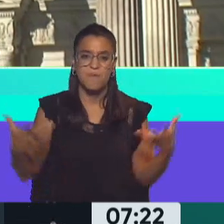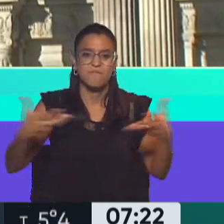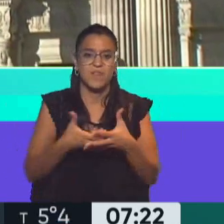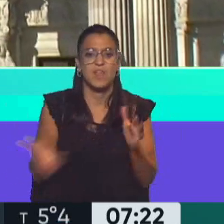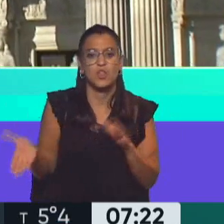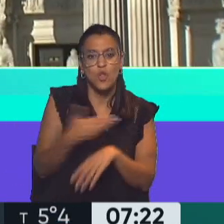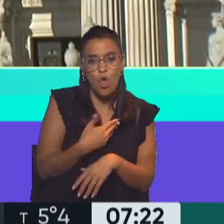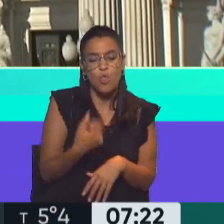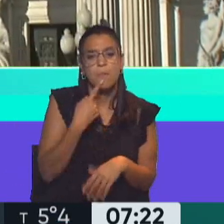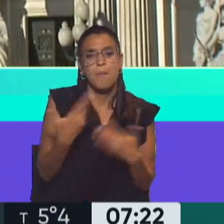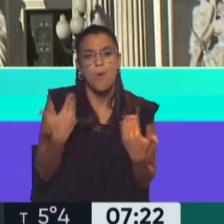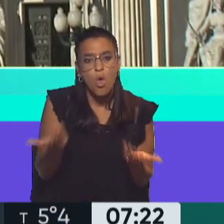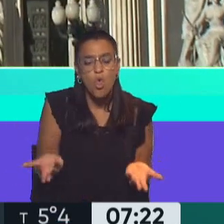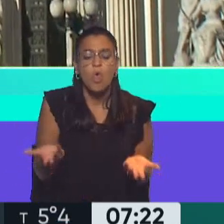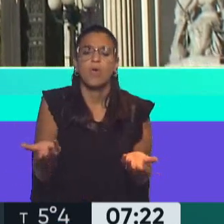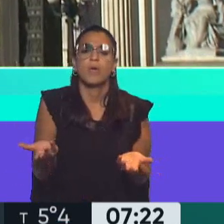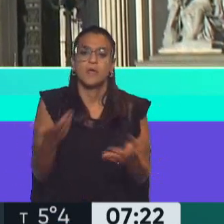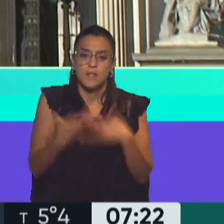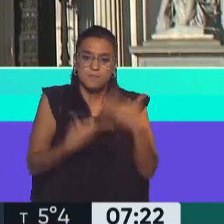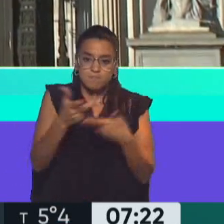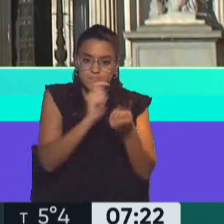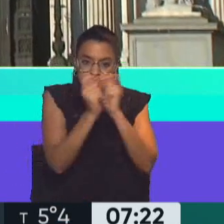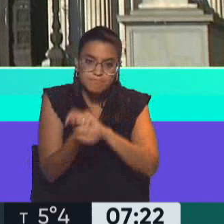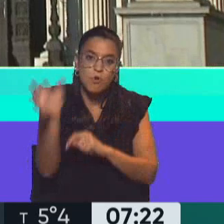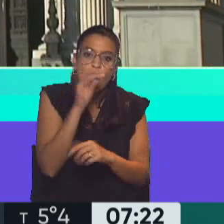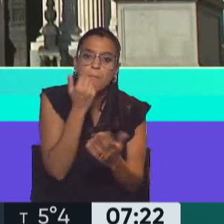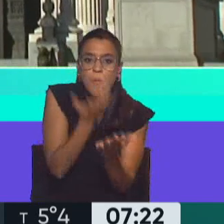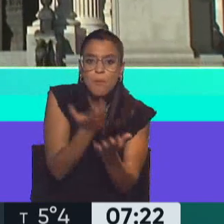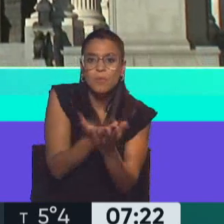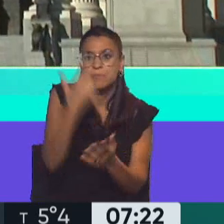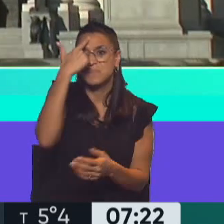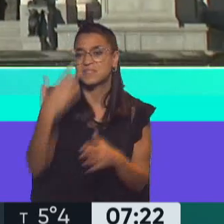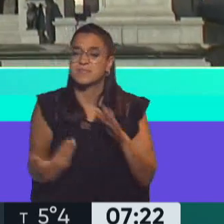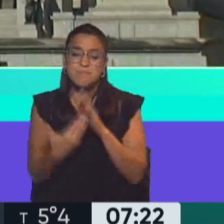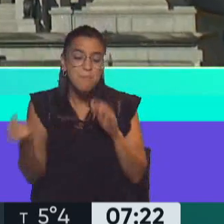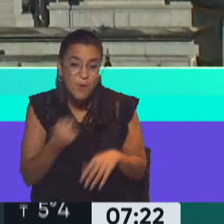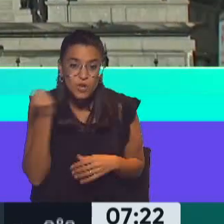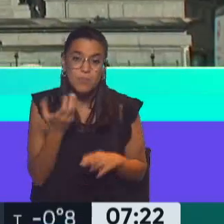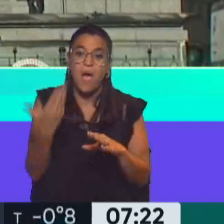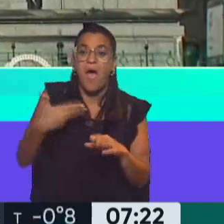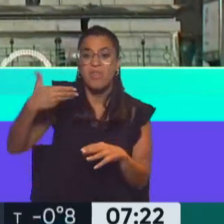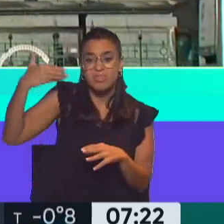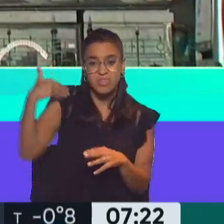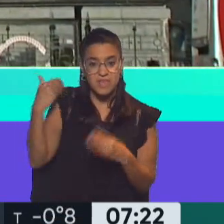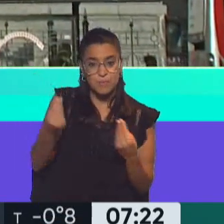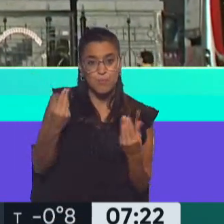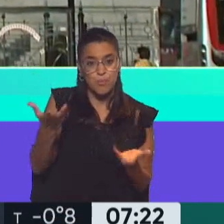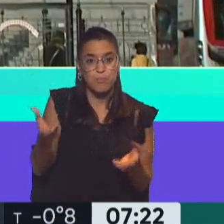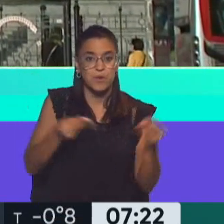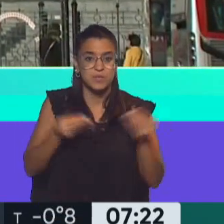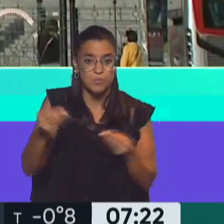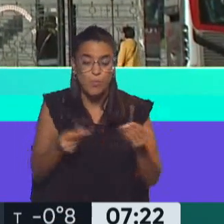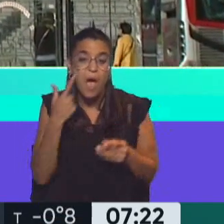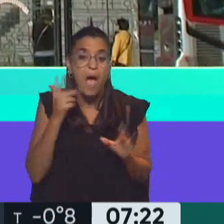Todos, poder avanzar con reformas o iniciativas que considere fundamentales, teniendo en cuenta el antecedente que puede dejar el